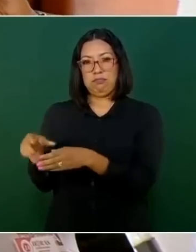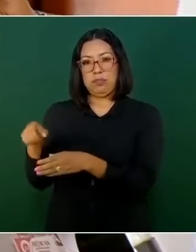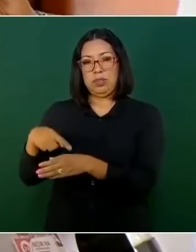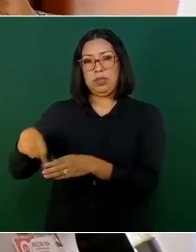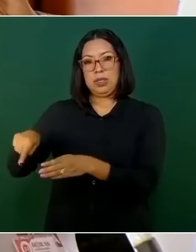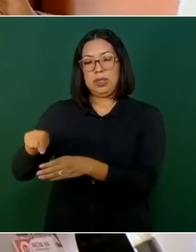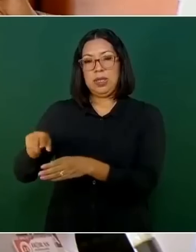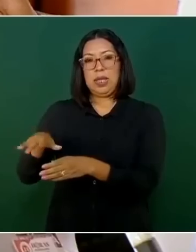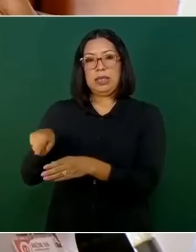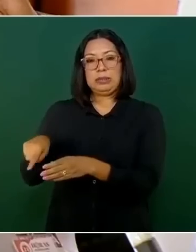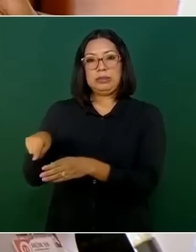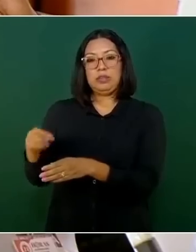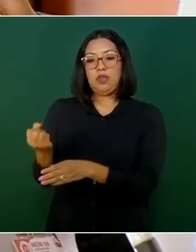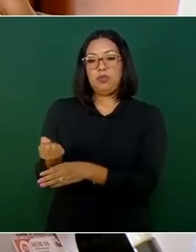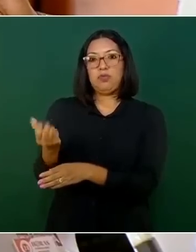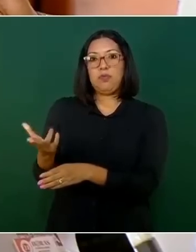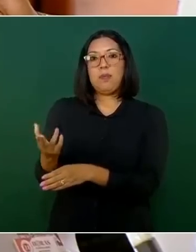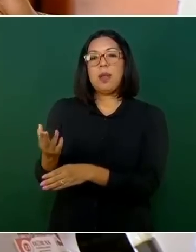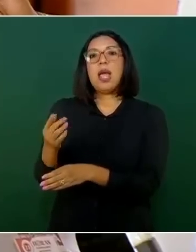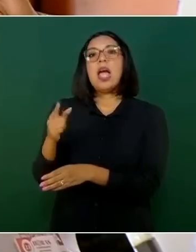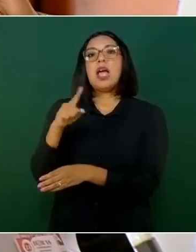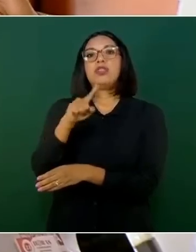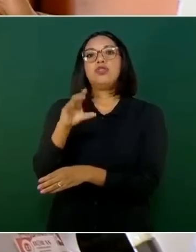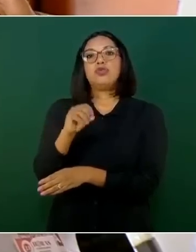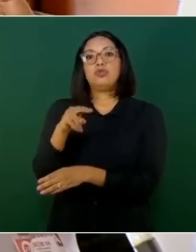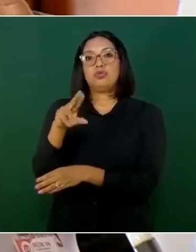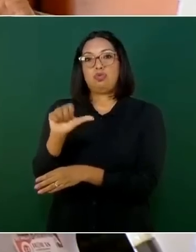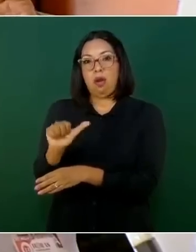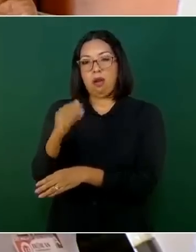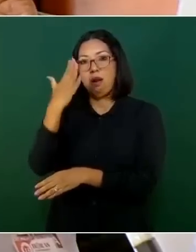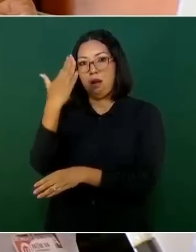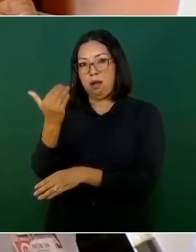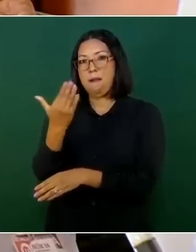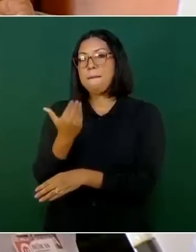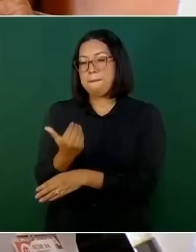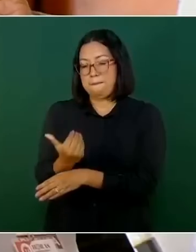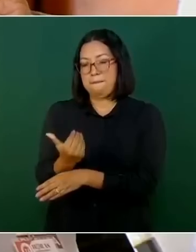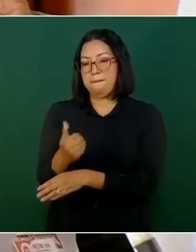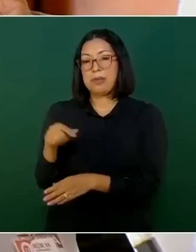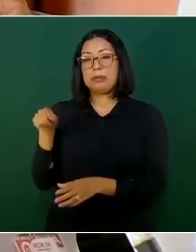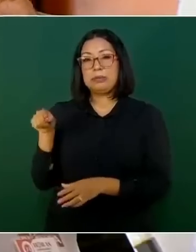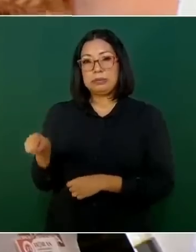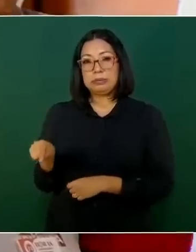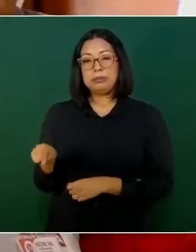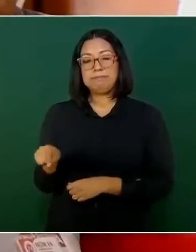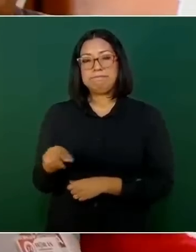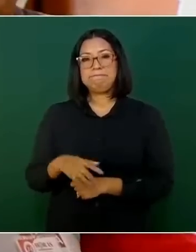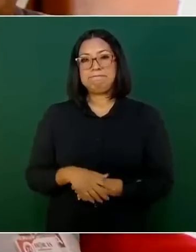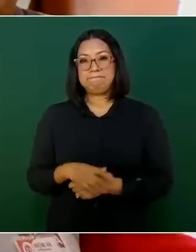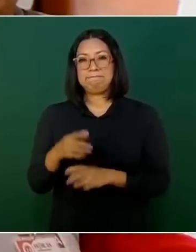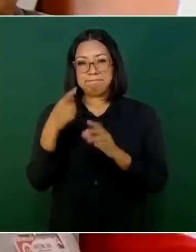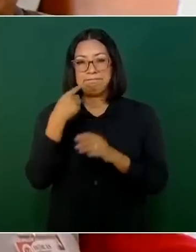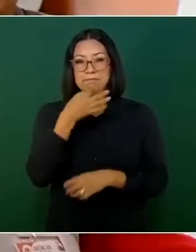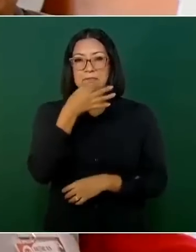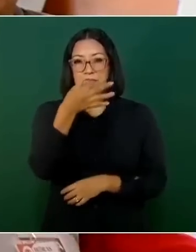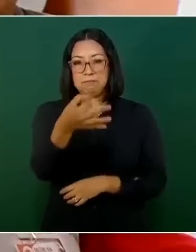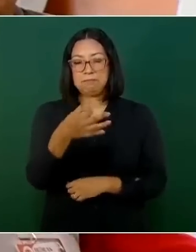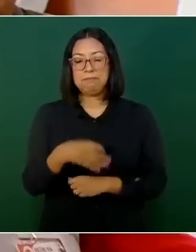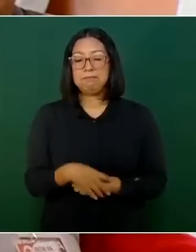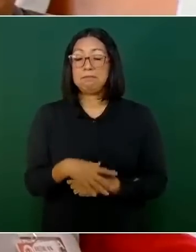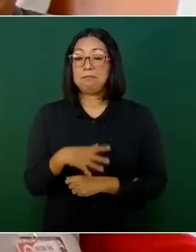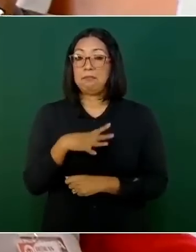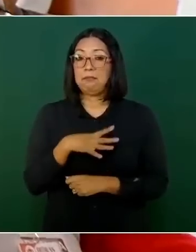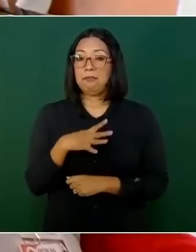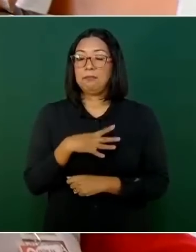llamada la zona maya, le comento que hay varios puntos. Uno